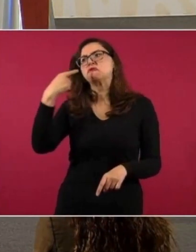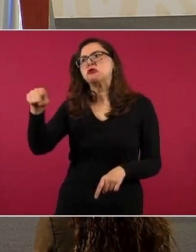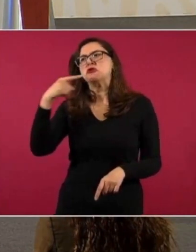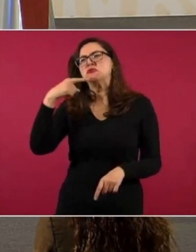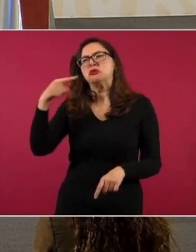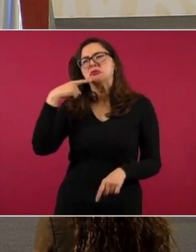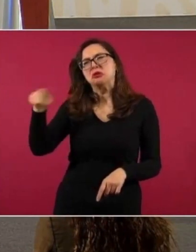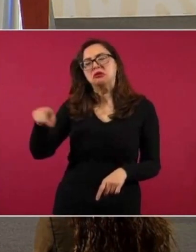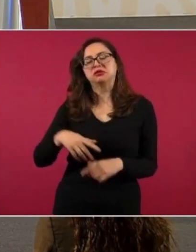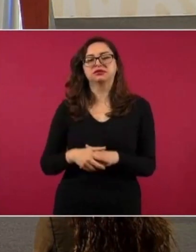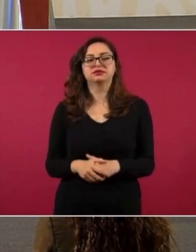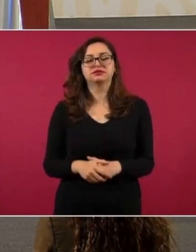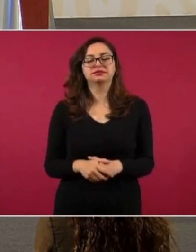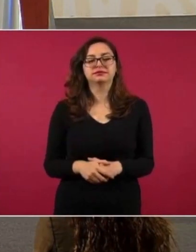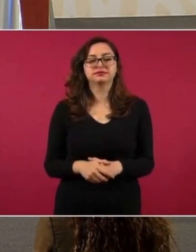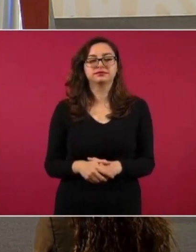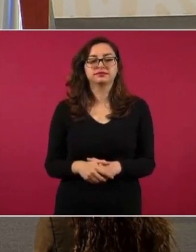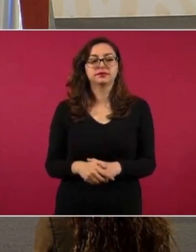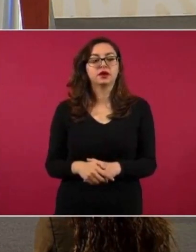Gustavo Madero,